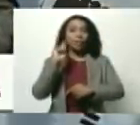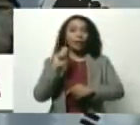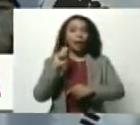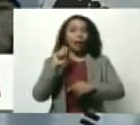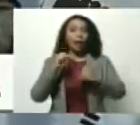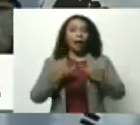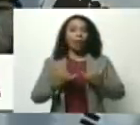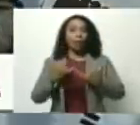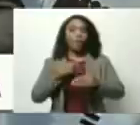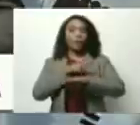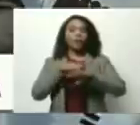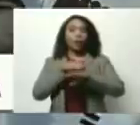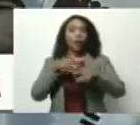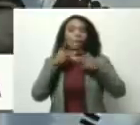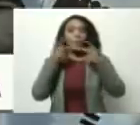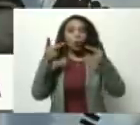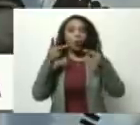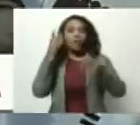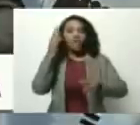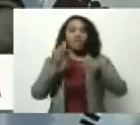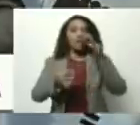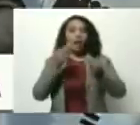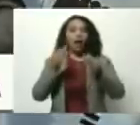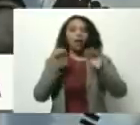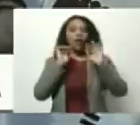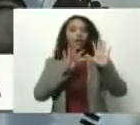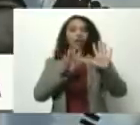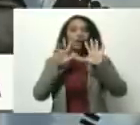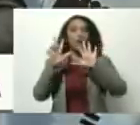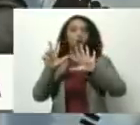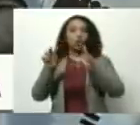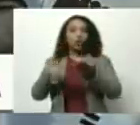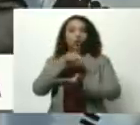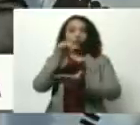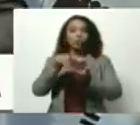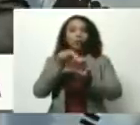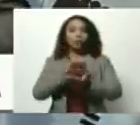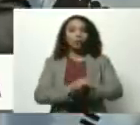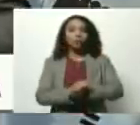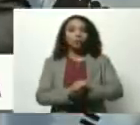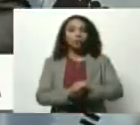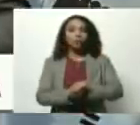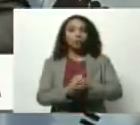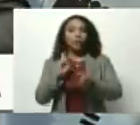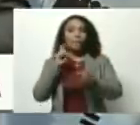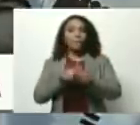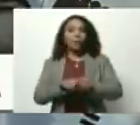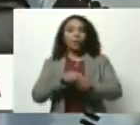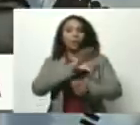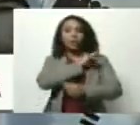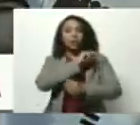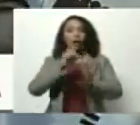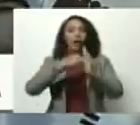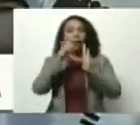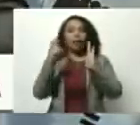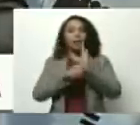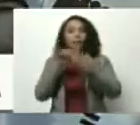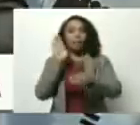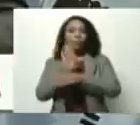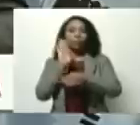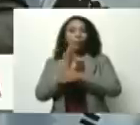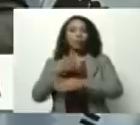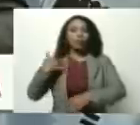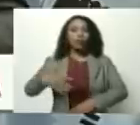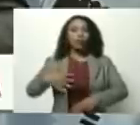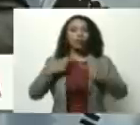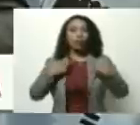el Ministerio Público creó la Fiscalía 98 Nacional, adscrita a la Dirección General de Protección de los